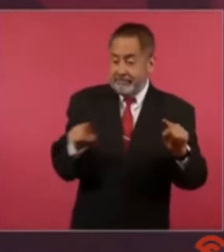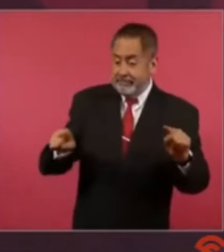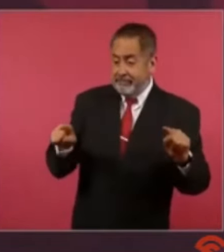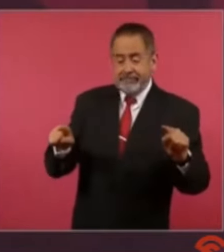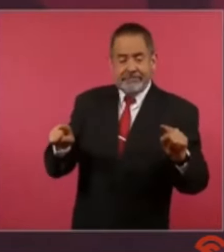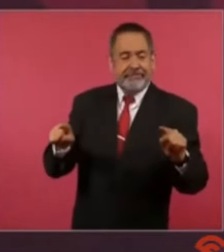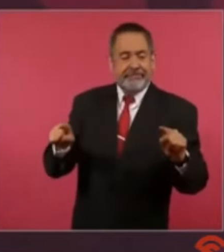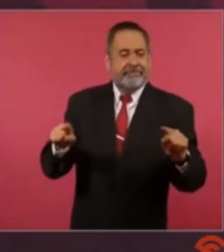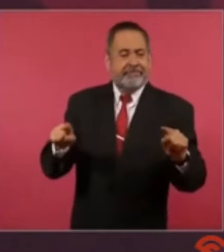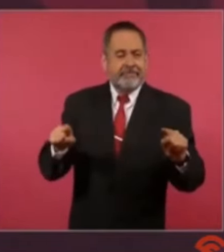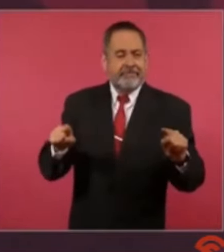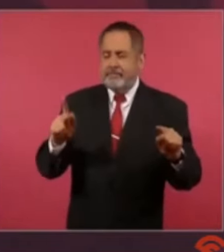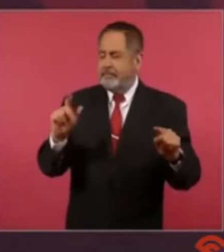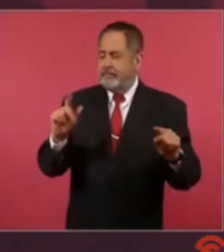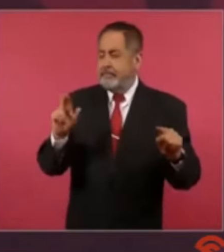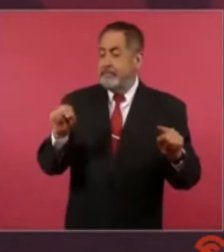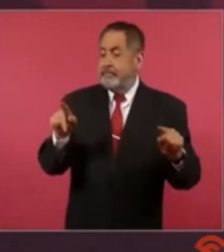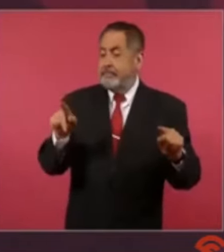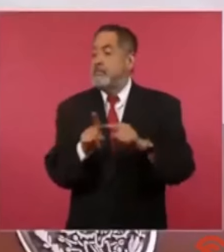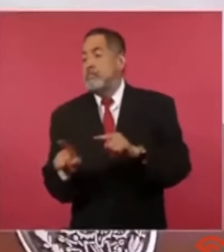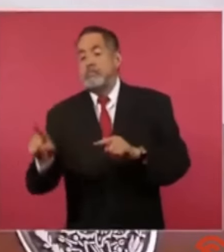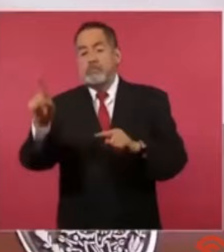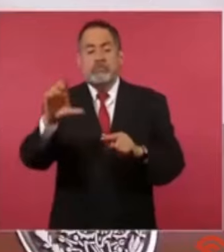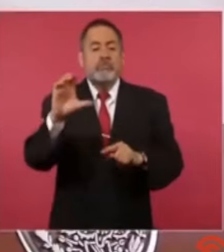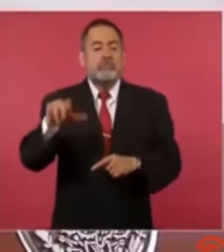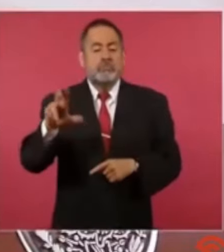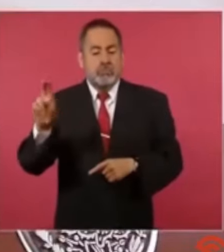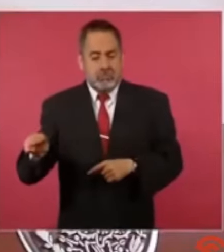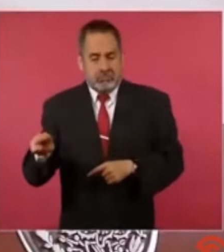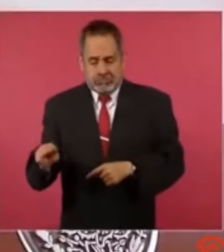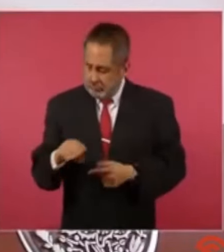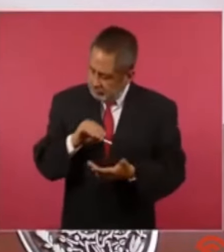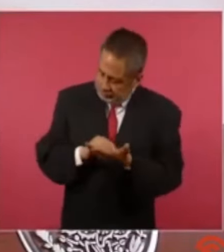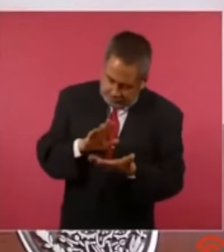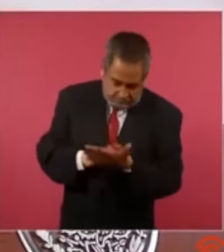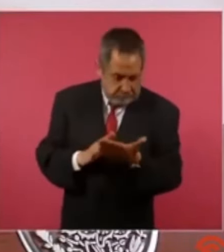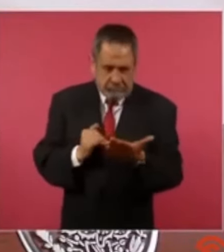Palenque a Cancún, se va a poder viajar, y eso va a quedar